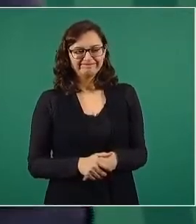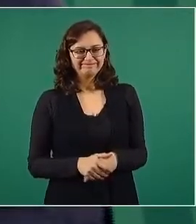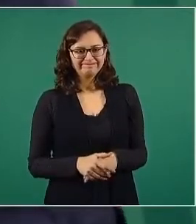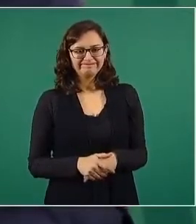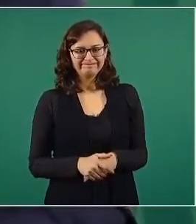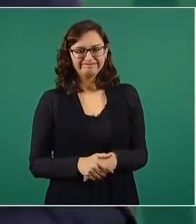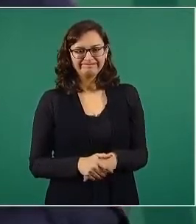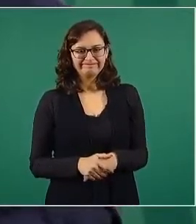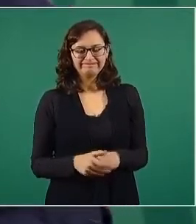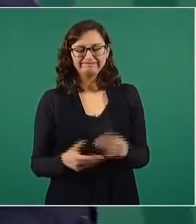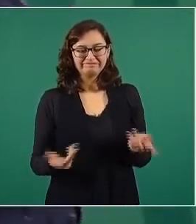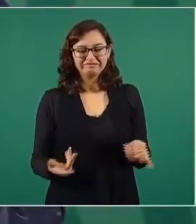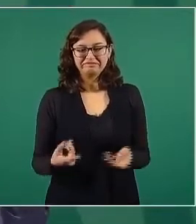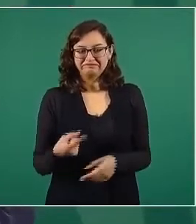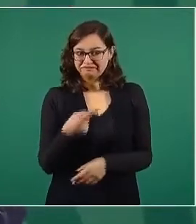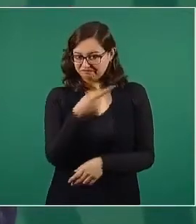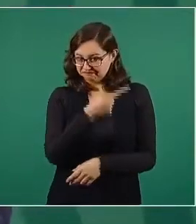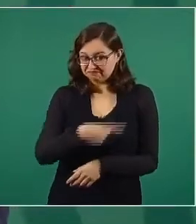bendicen